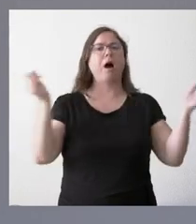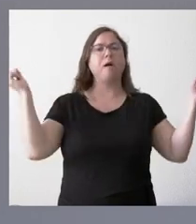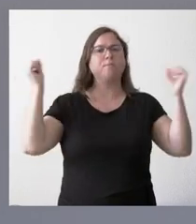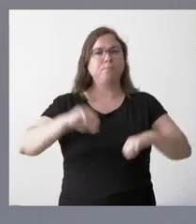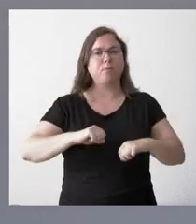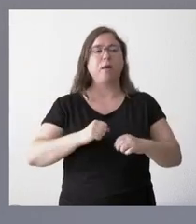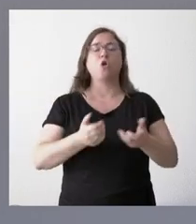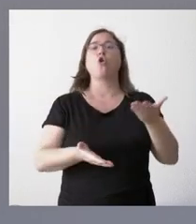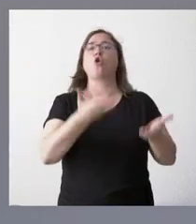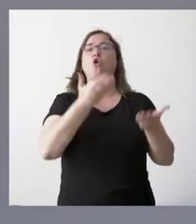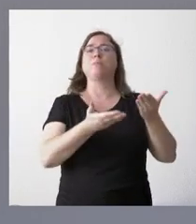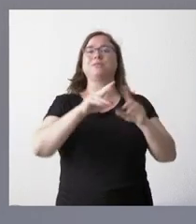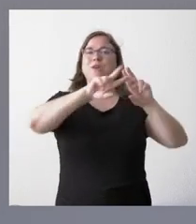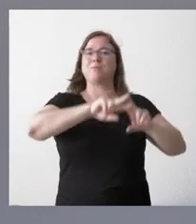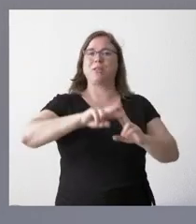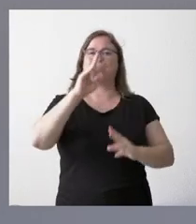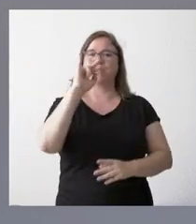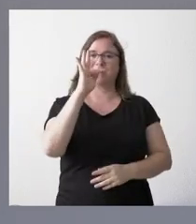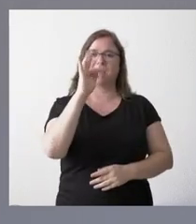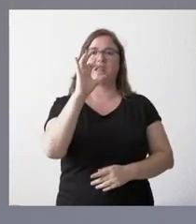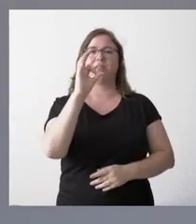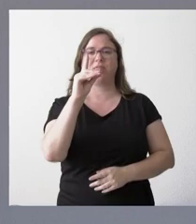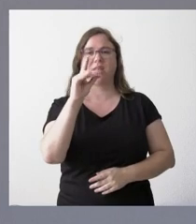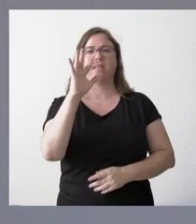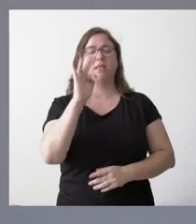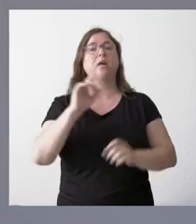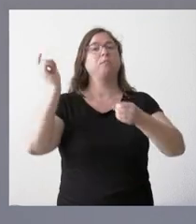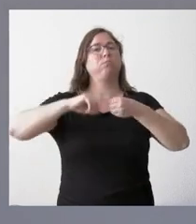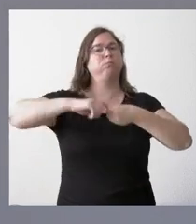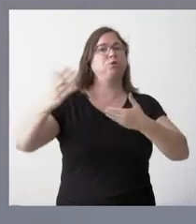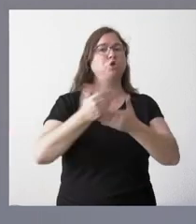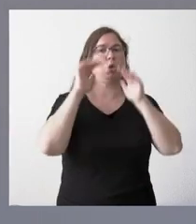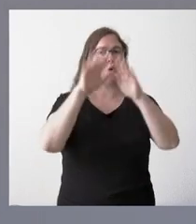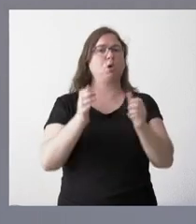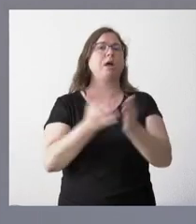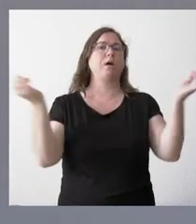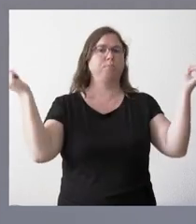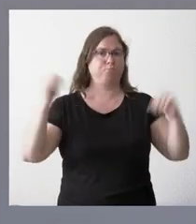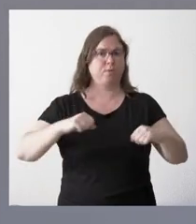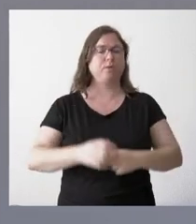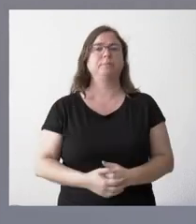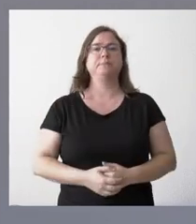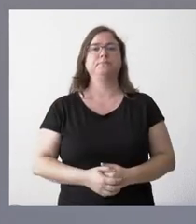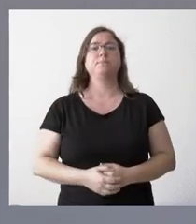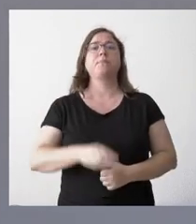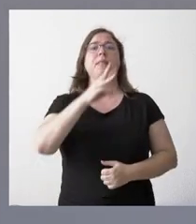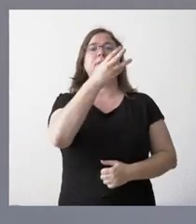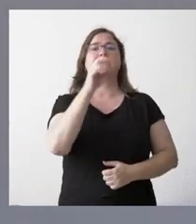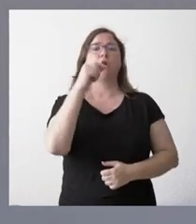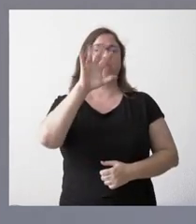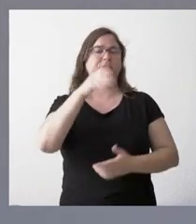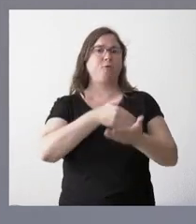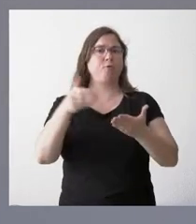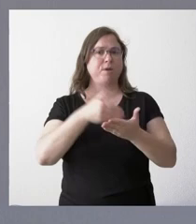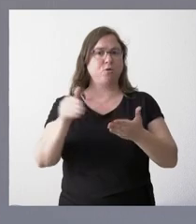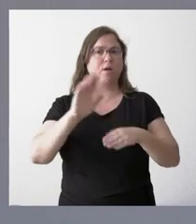de Evaluación de la TDT, en la que forman parte todos los grupos parlamentarios con representación en las Cortes de Castilla y León, 30,5 millones de